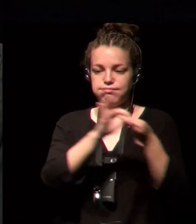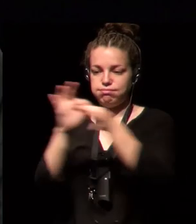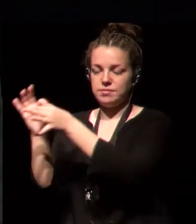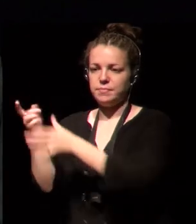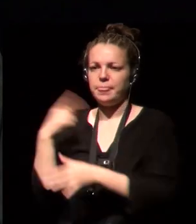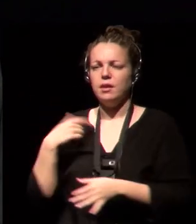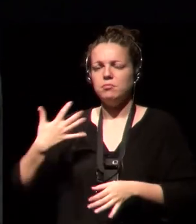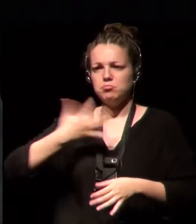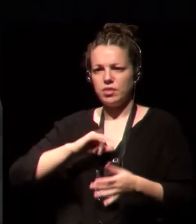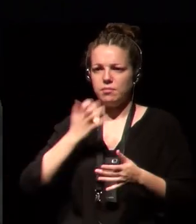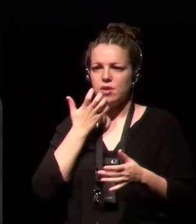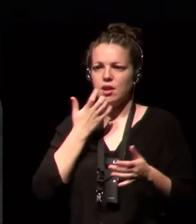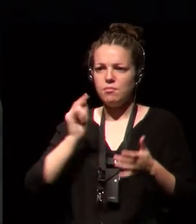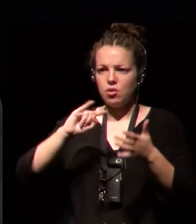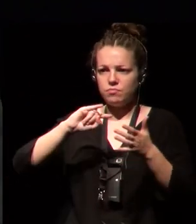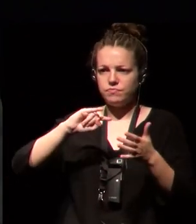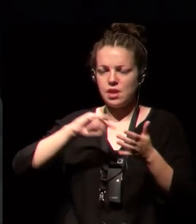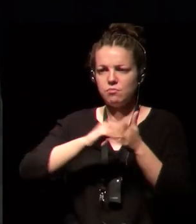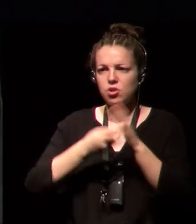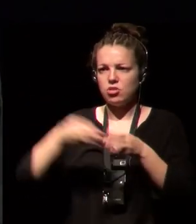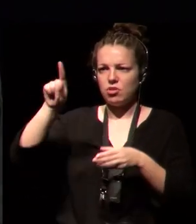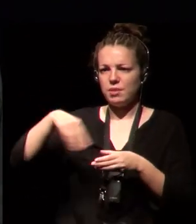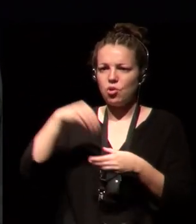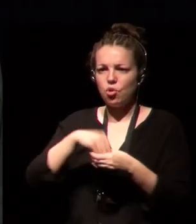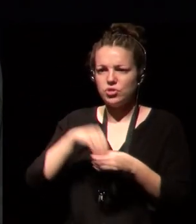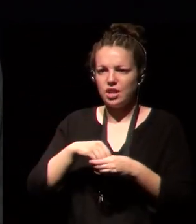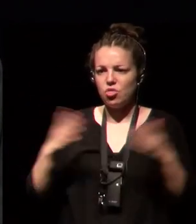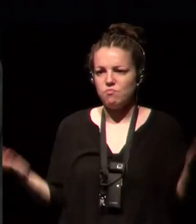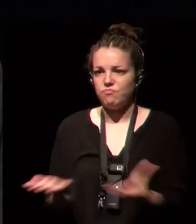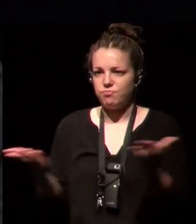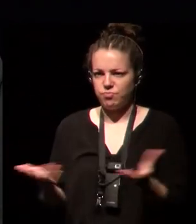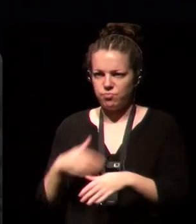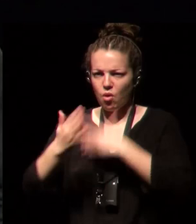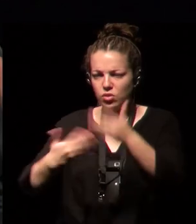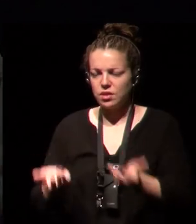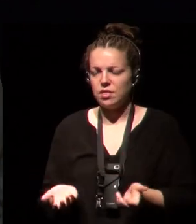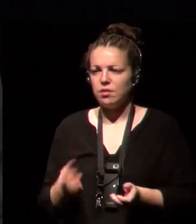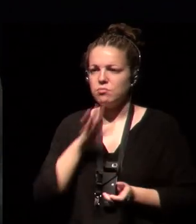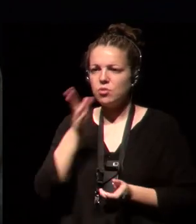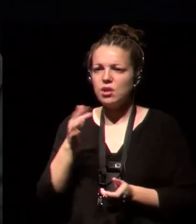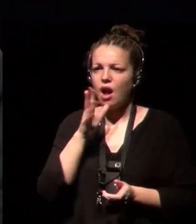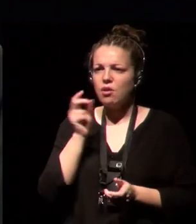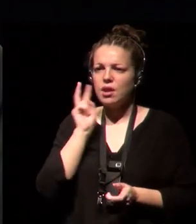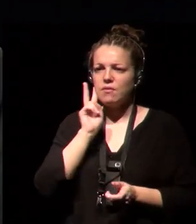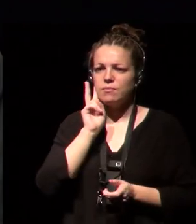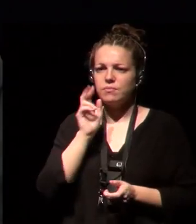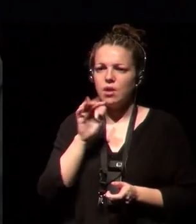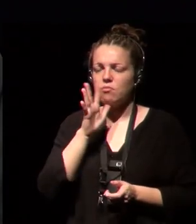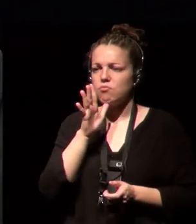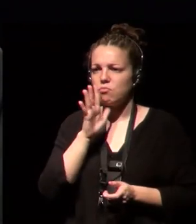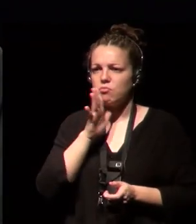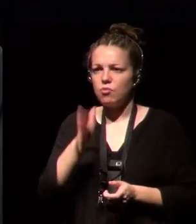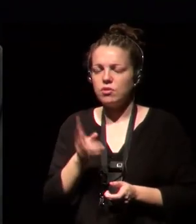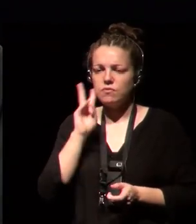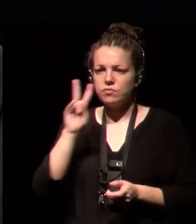proyectos se potencie, porque nos veremos estar obligados a hacer